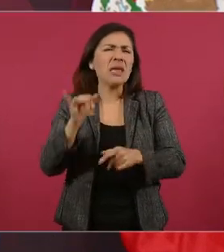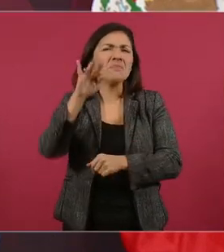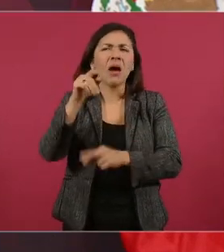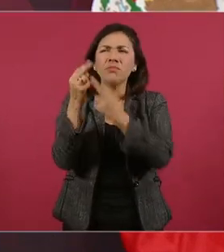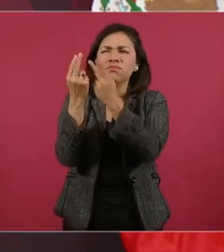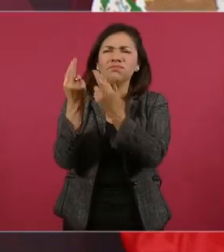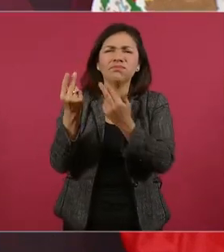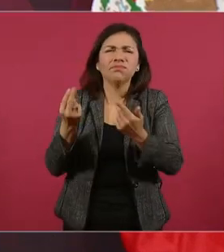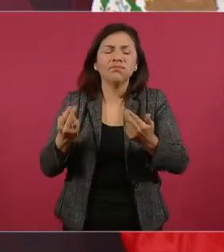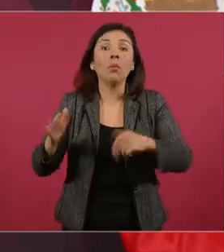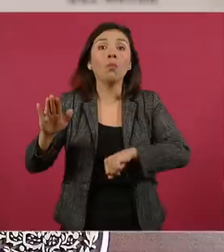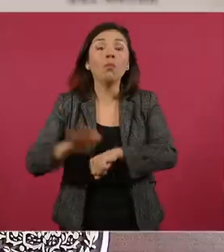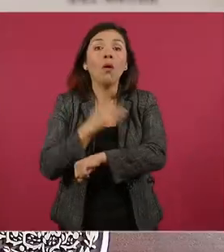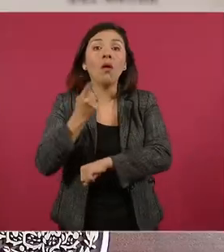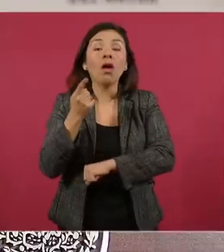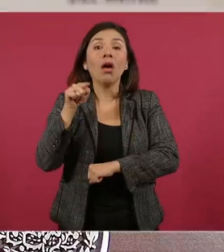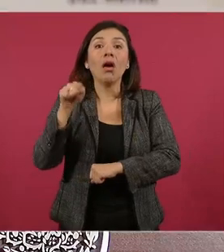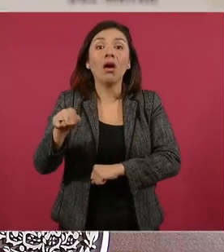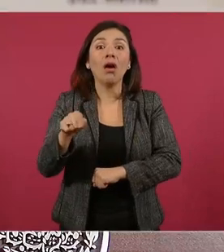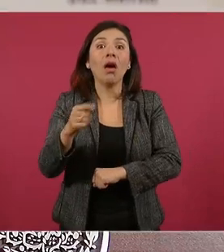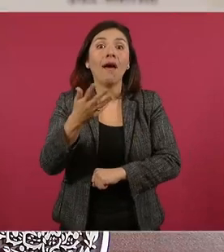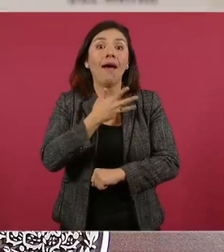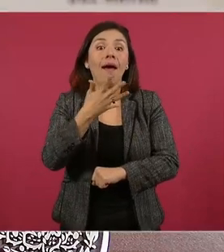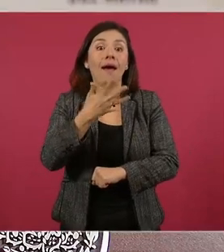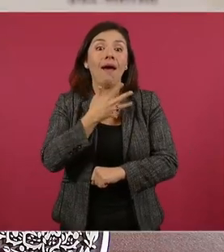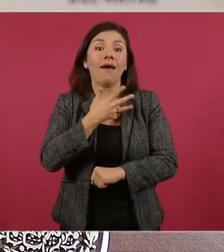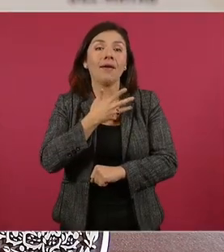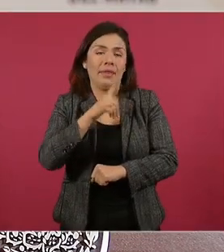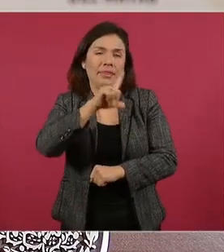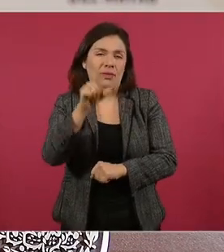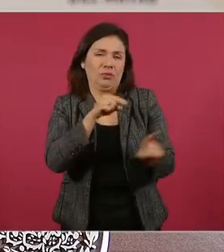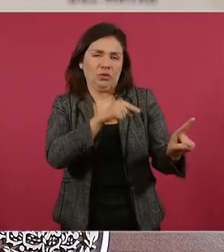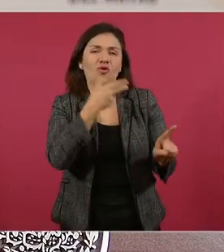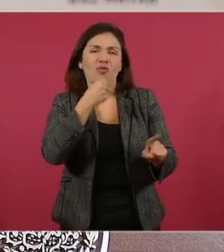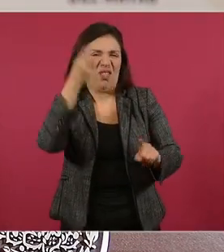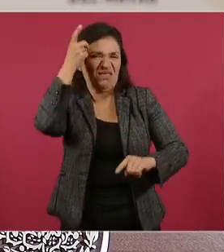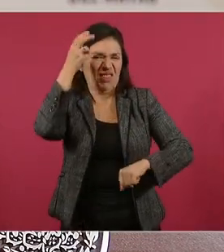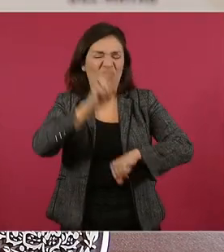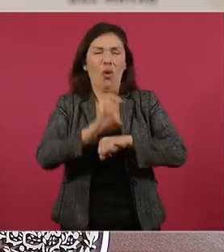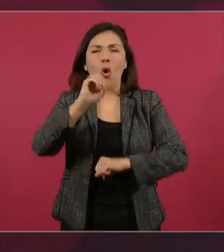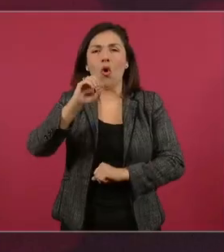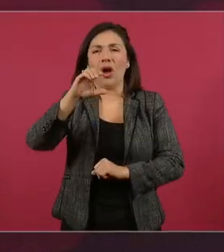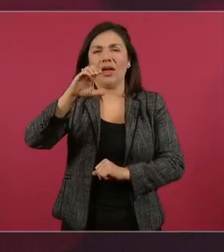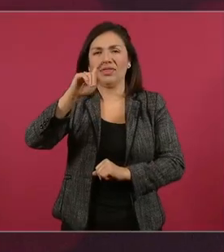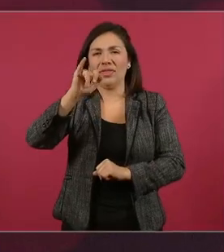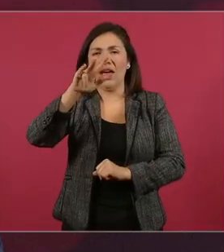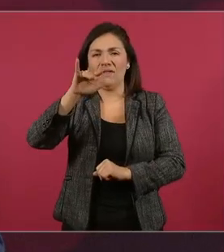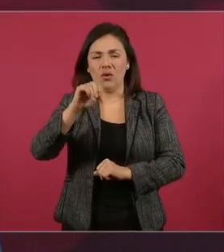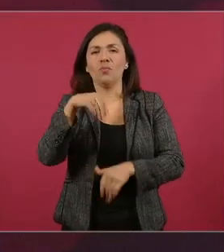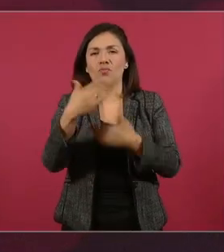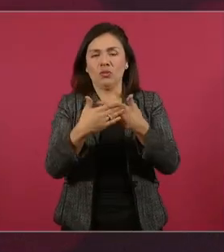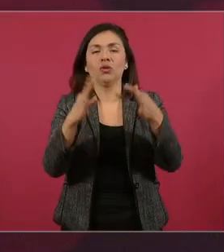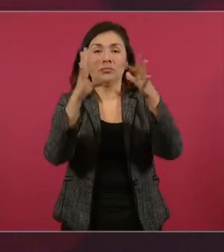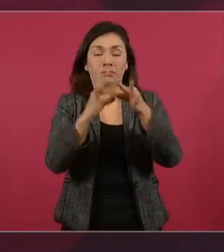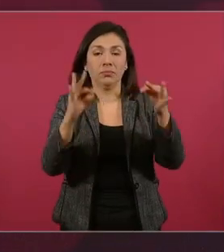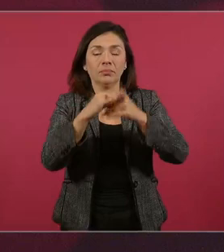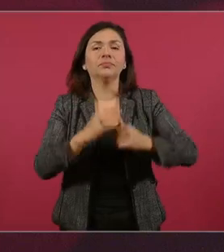porque tenían, ahora Octavio lo va a explicar, el